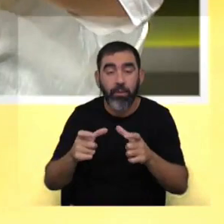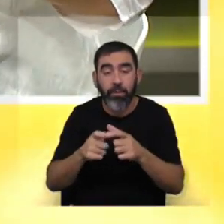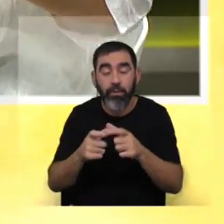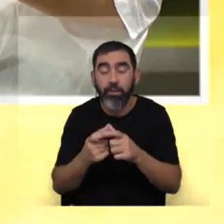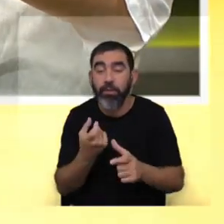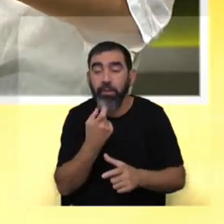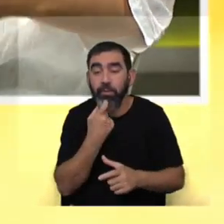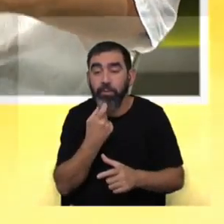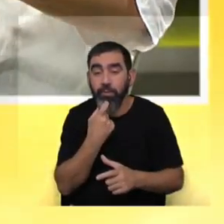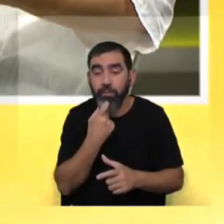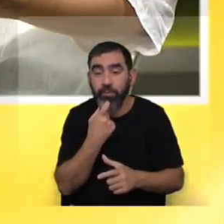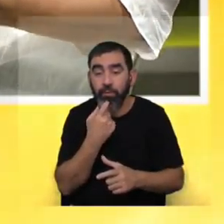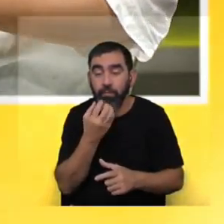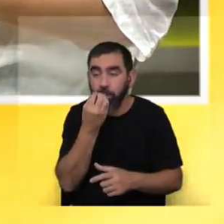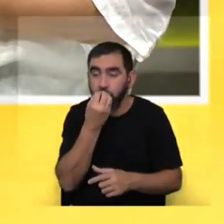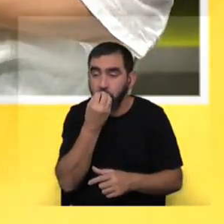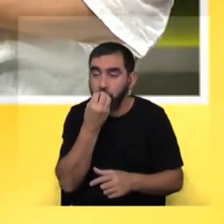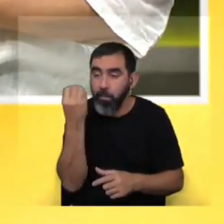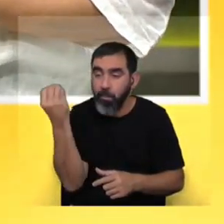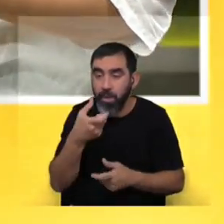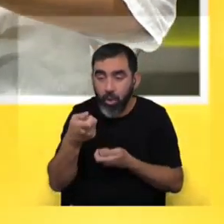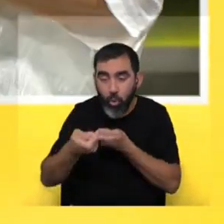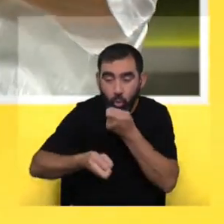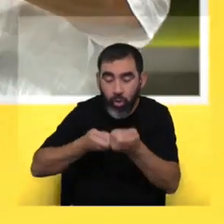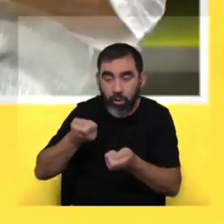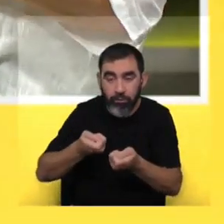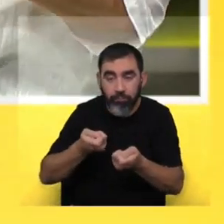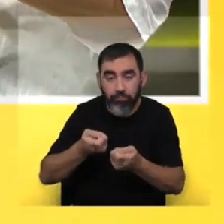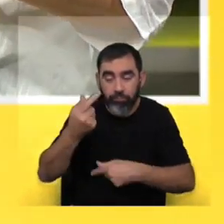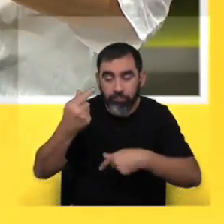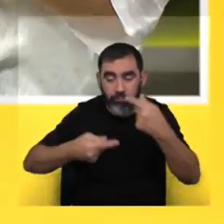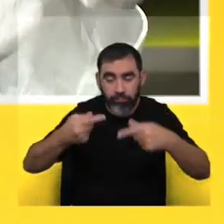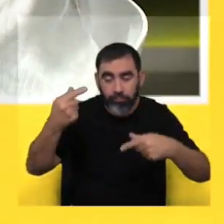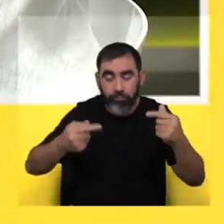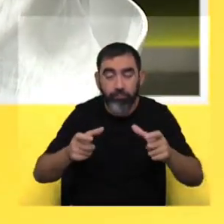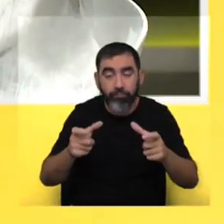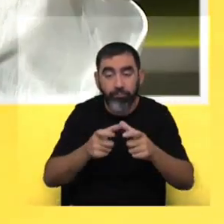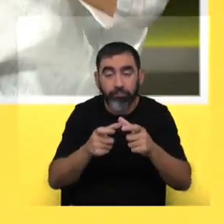se quiso mejorar para generar variedades diferentes